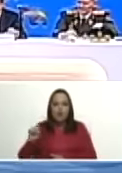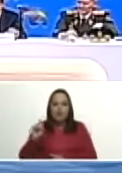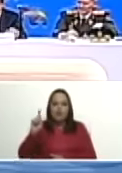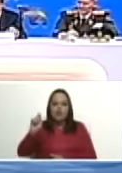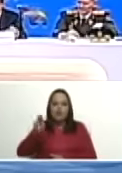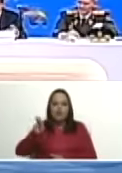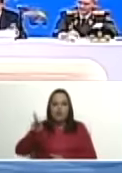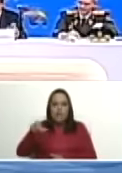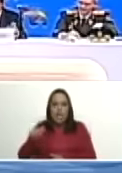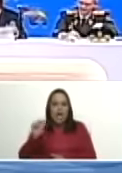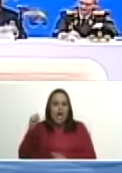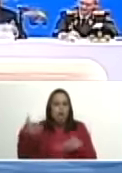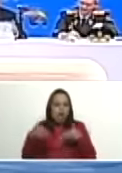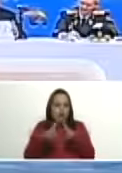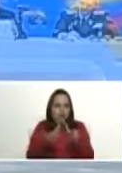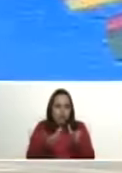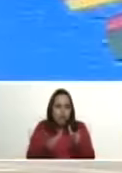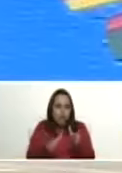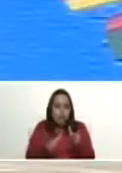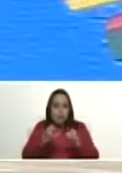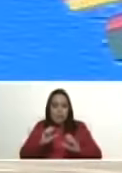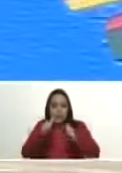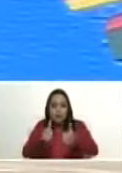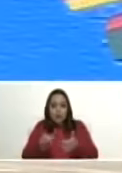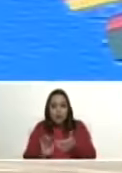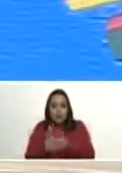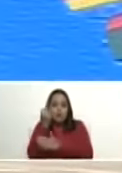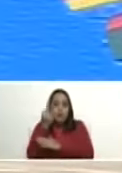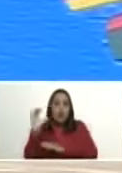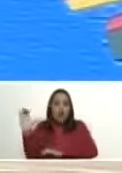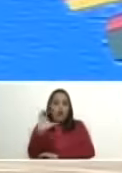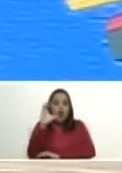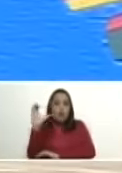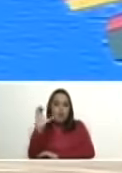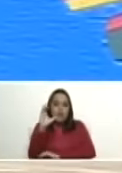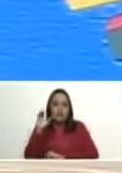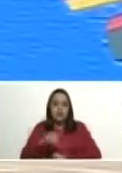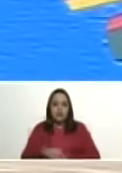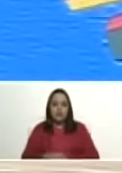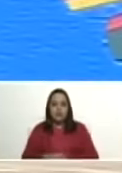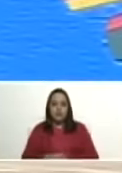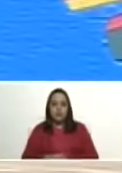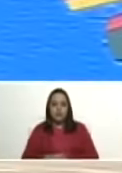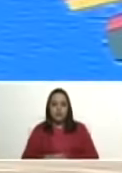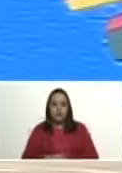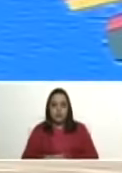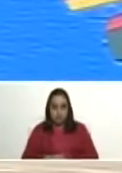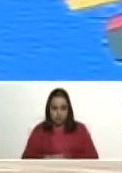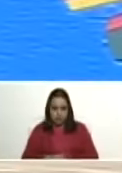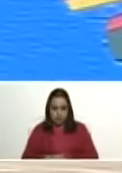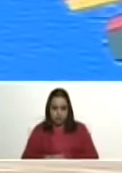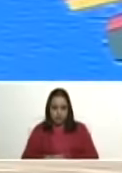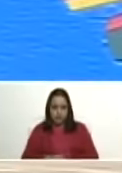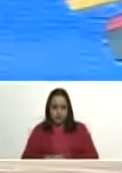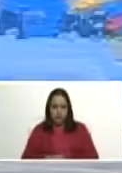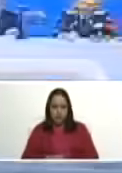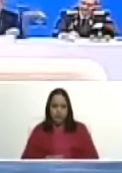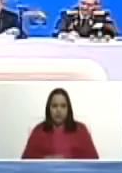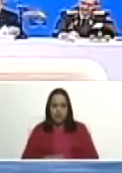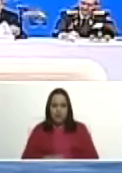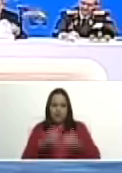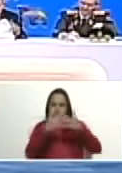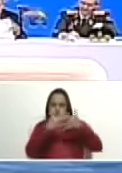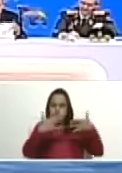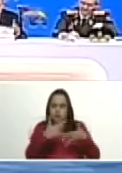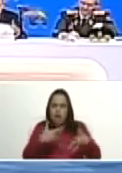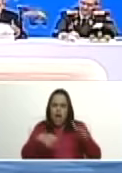que funda Colombia la Grande, y que en su título 2, sección